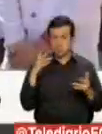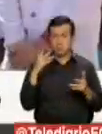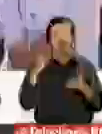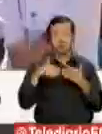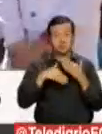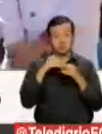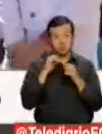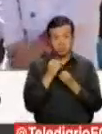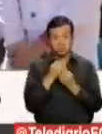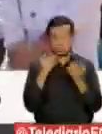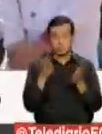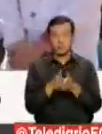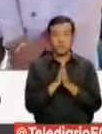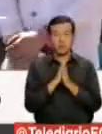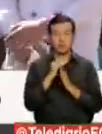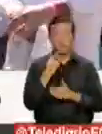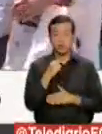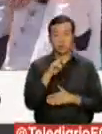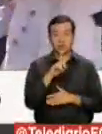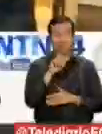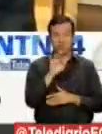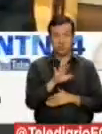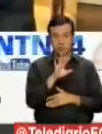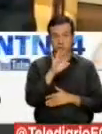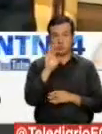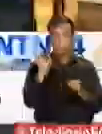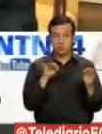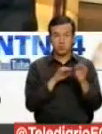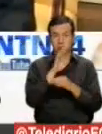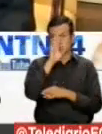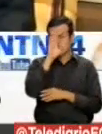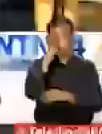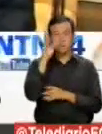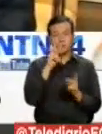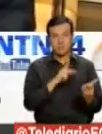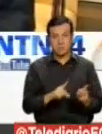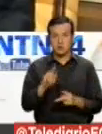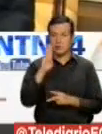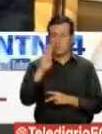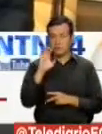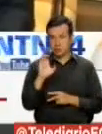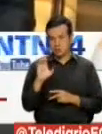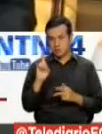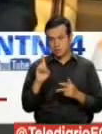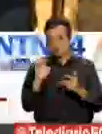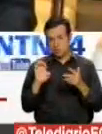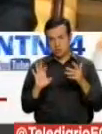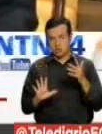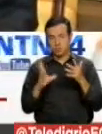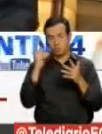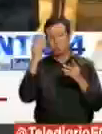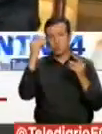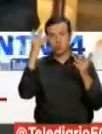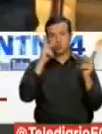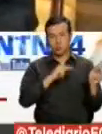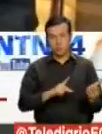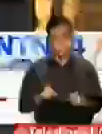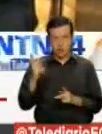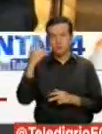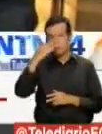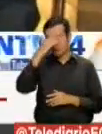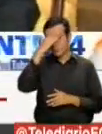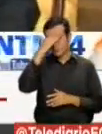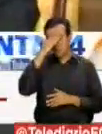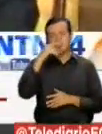y dé el relevo al jefe del Parlamento, Juan Guaidó. Siempre tengo un plan B y un plan C y D y E y F. Tengo una